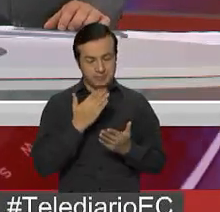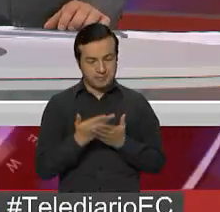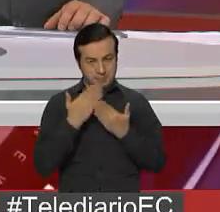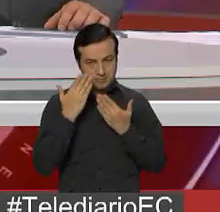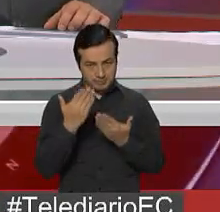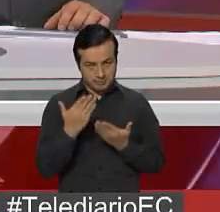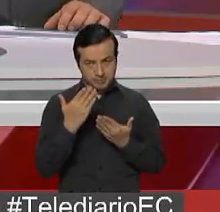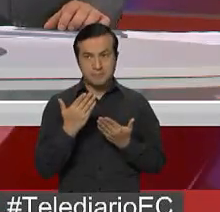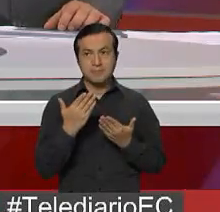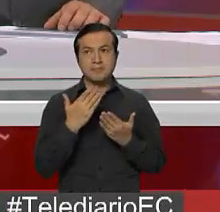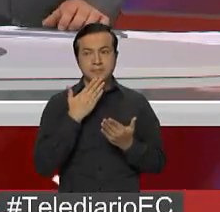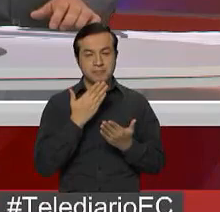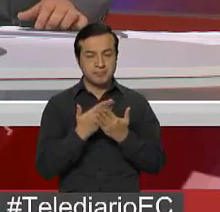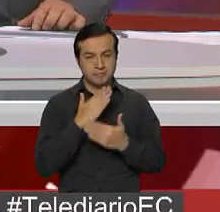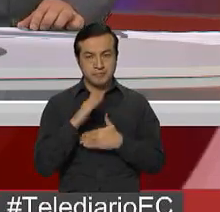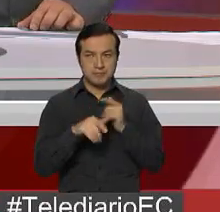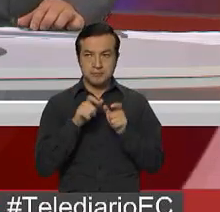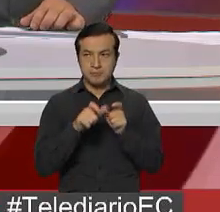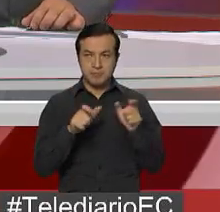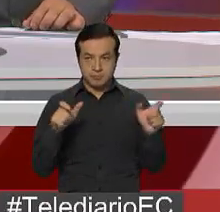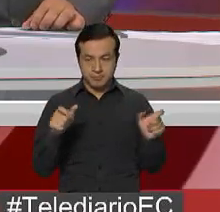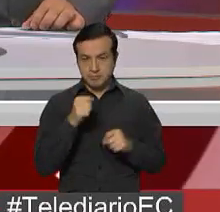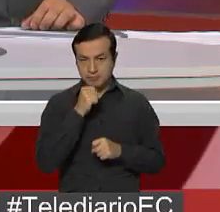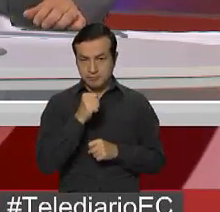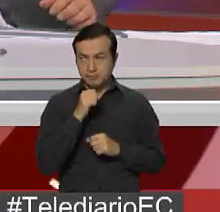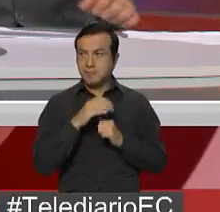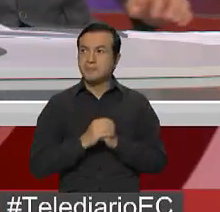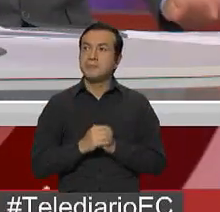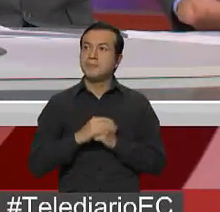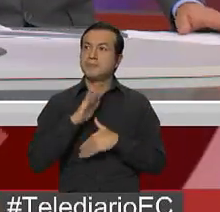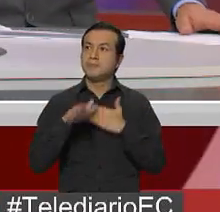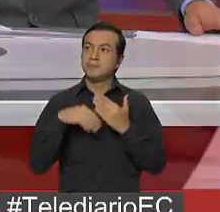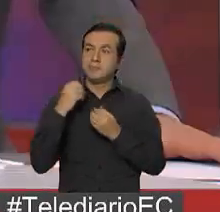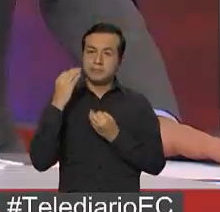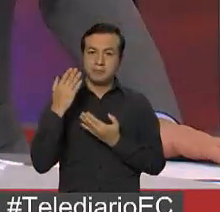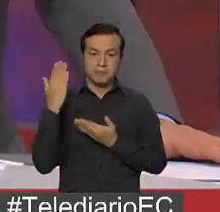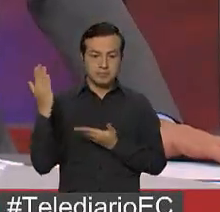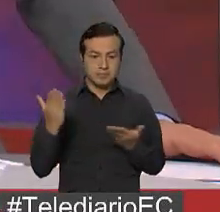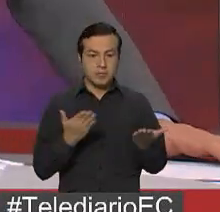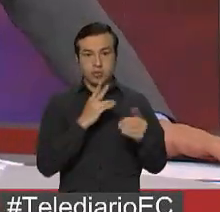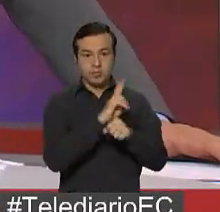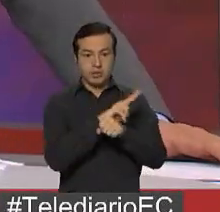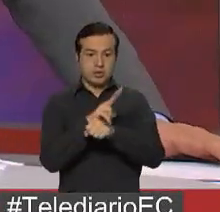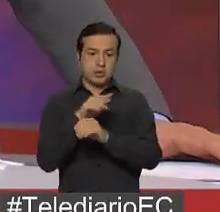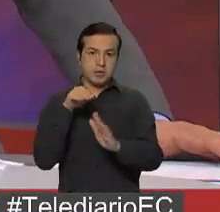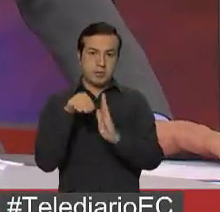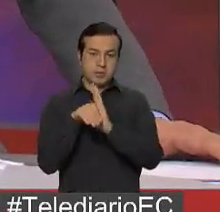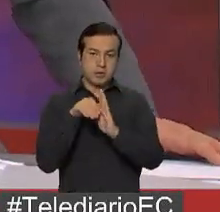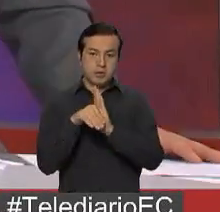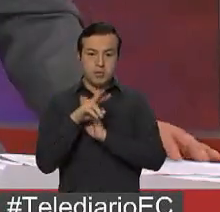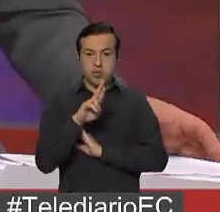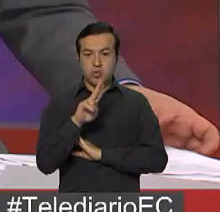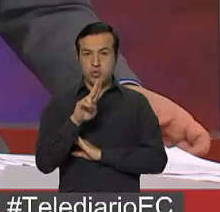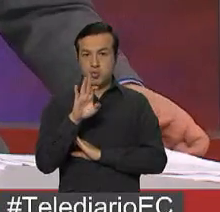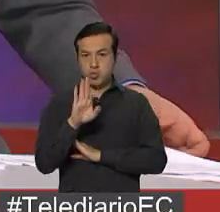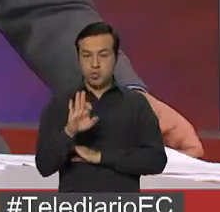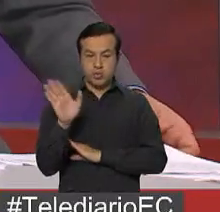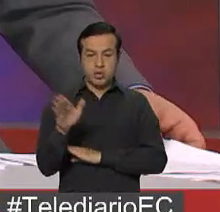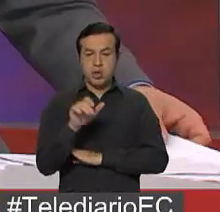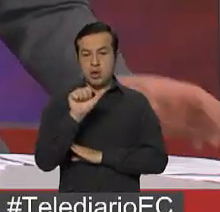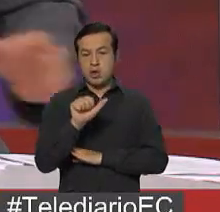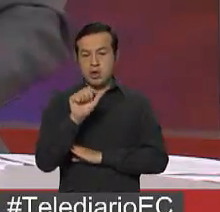usted fabricio y gracias también por la entrevista gracias por la información agradecemos a la superintendente de bancos ruth reggie por